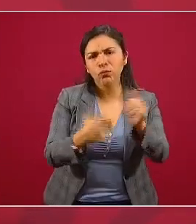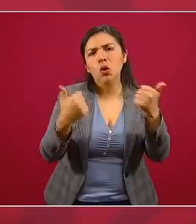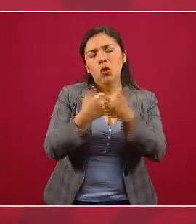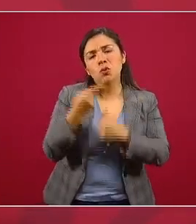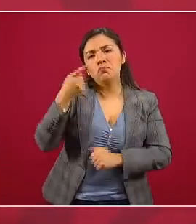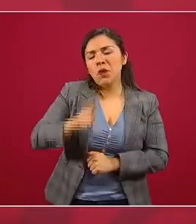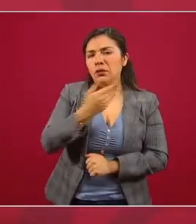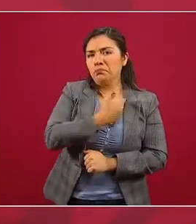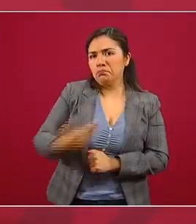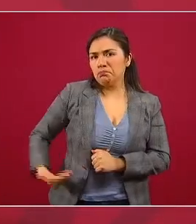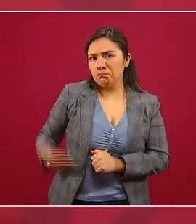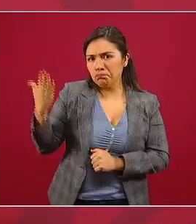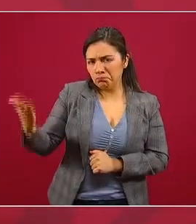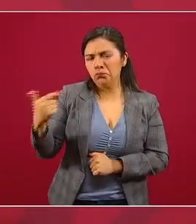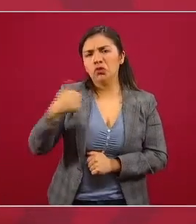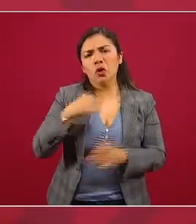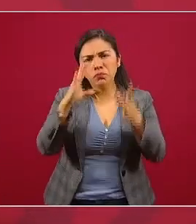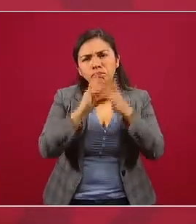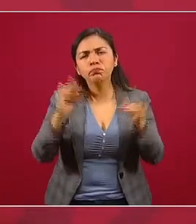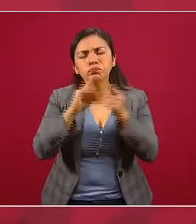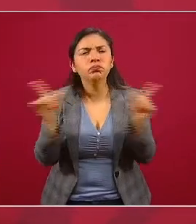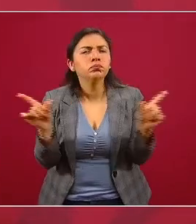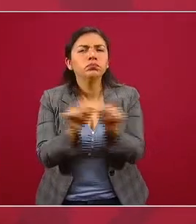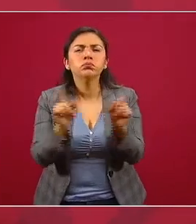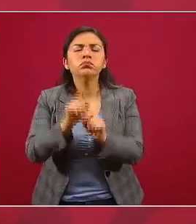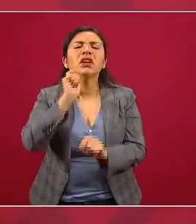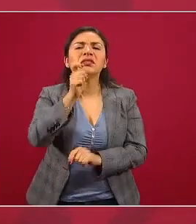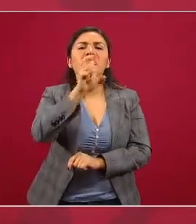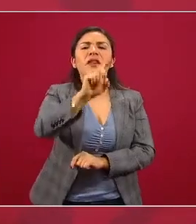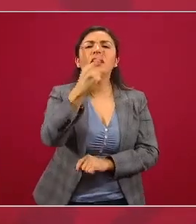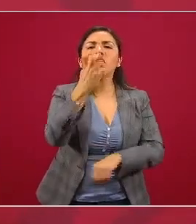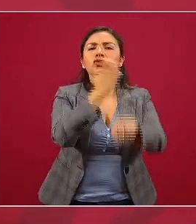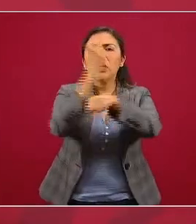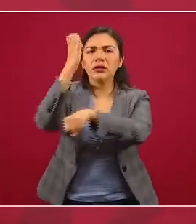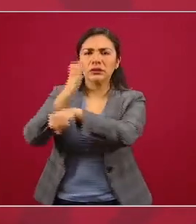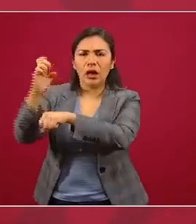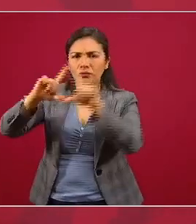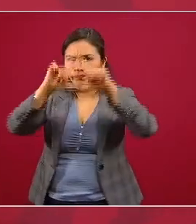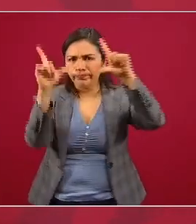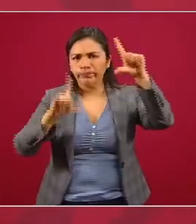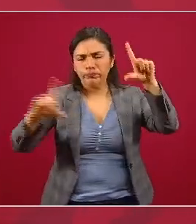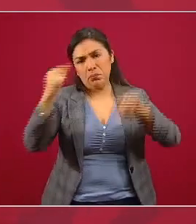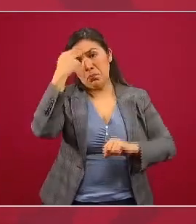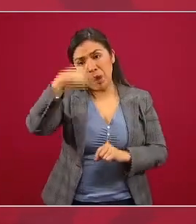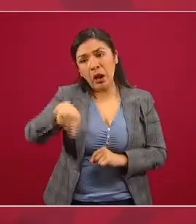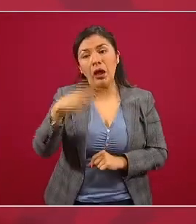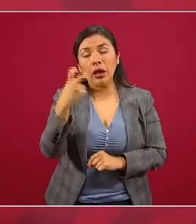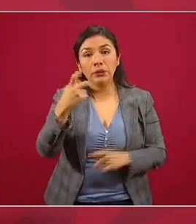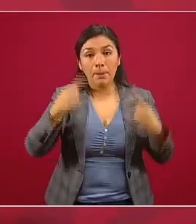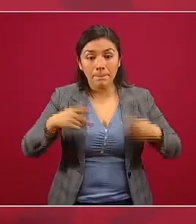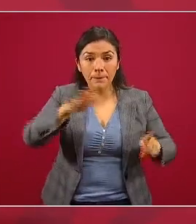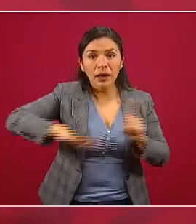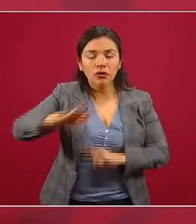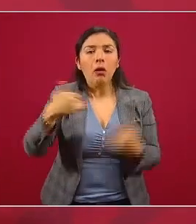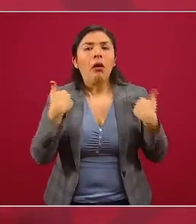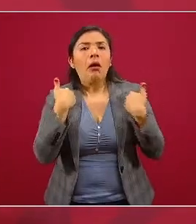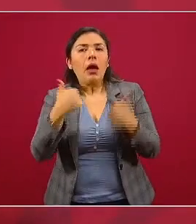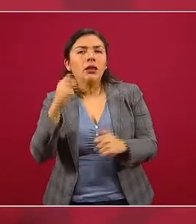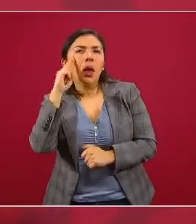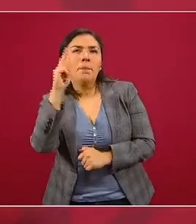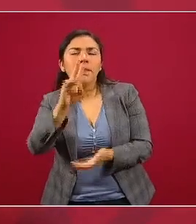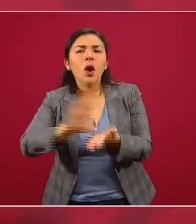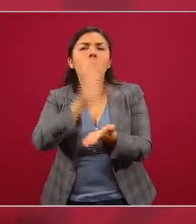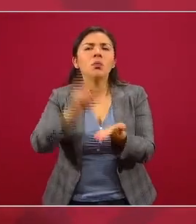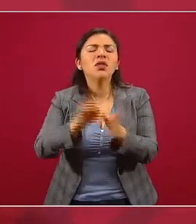del señor presidente, presentamos detalles de los 32 estados para que la población tenga una panorámica de cómo